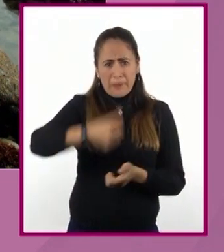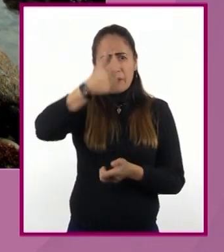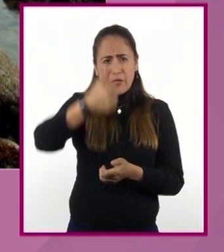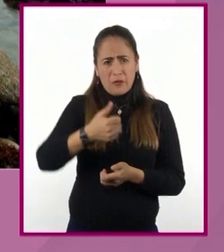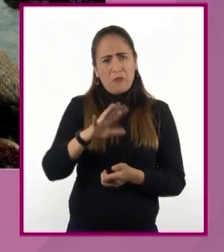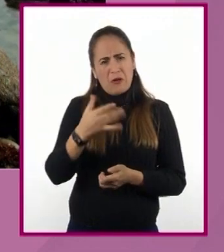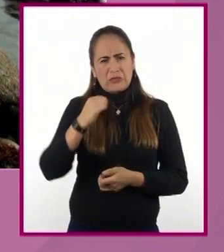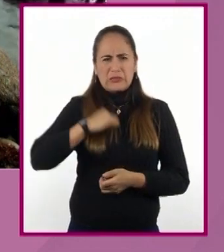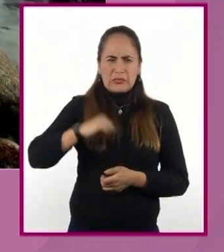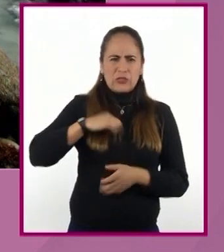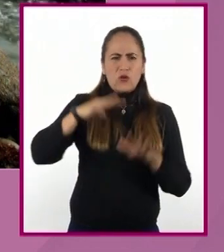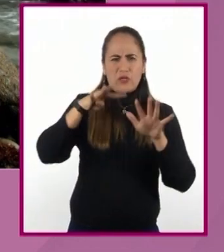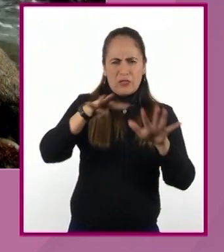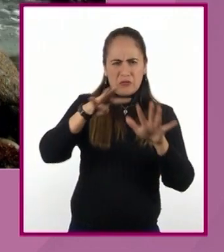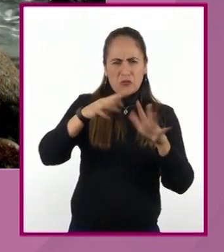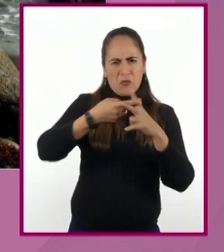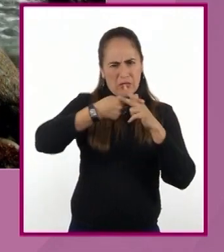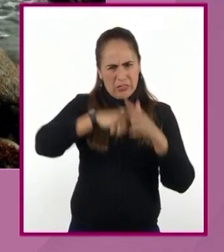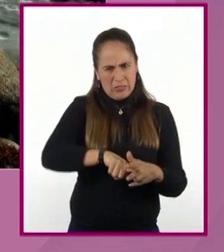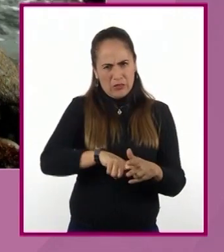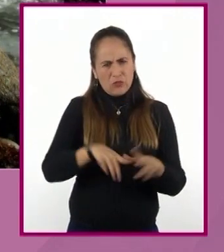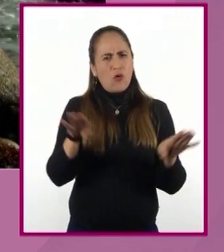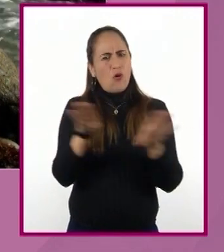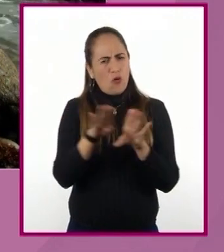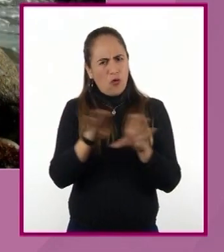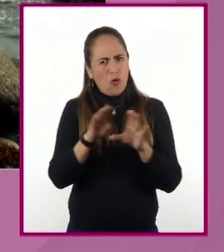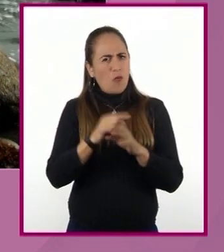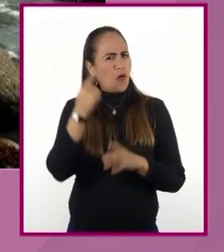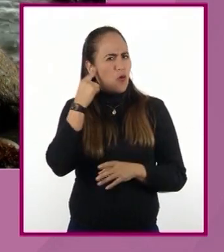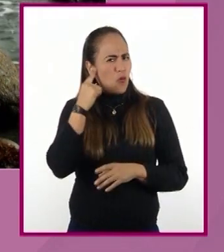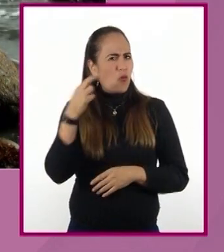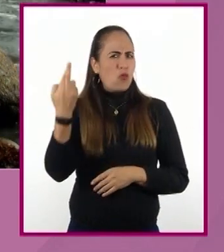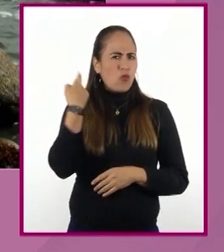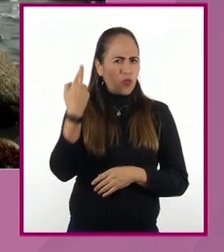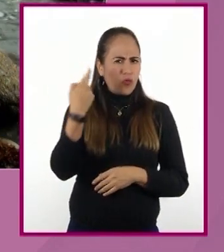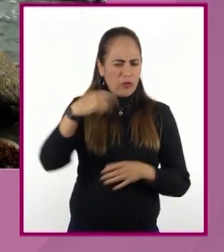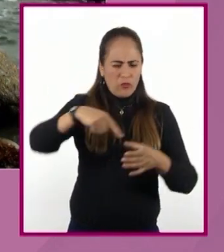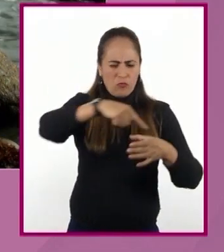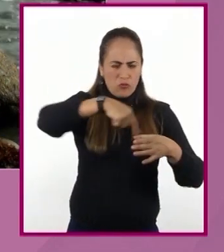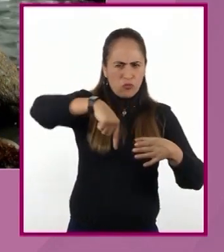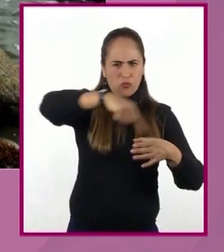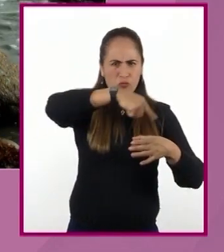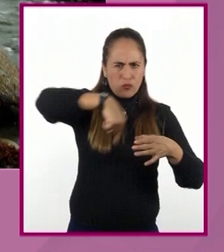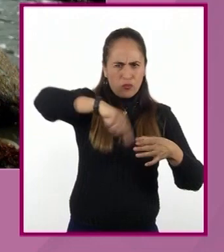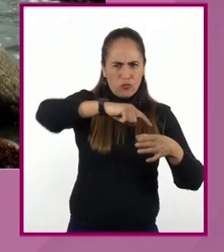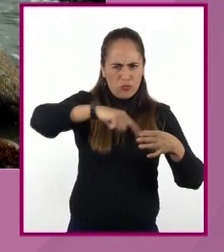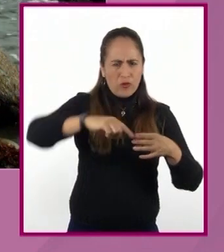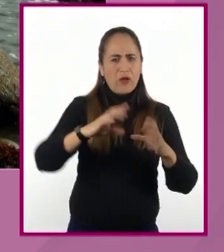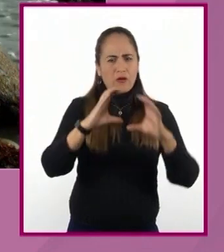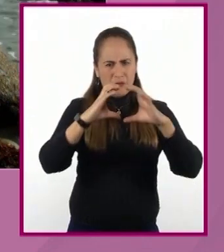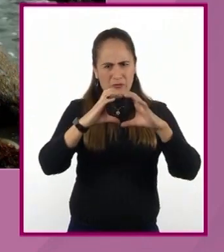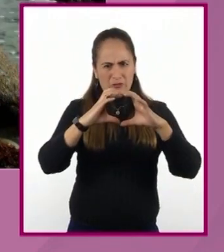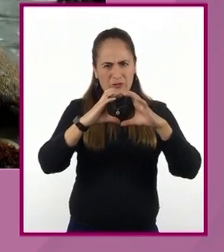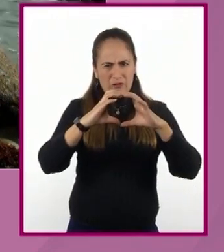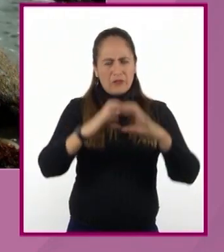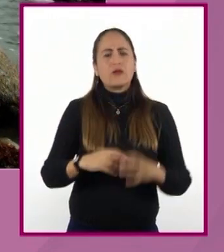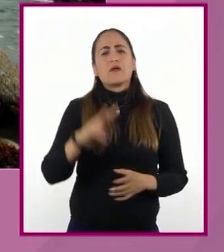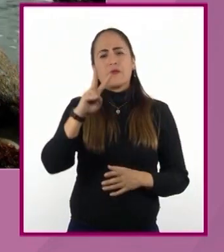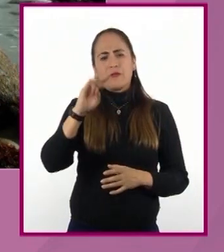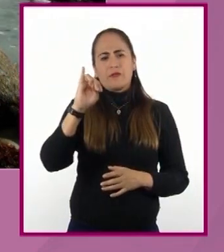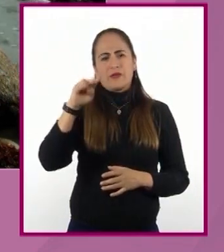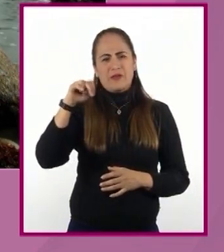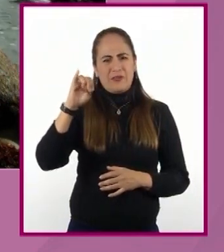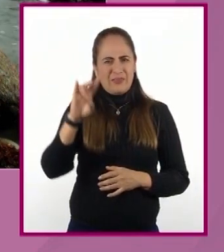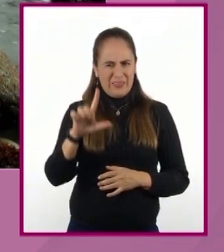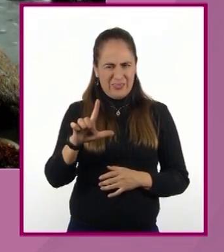del siglo XIX. Estos estaban formados por una bocina, una aguja, un diafragma flexible y un disco de cera. Se les llamó